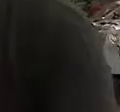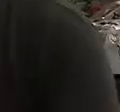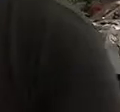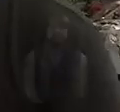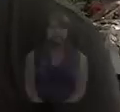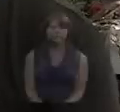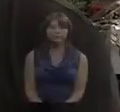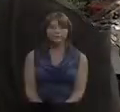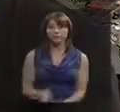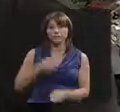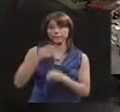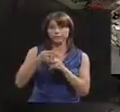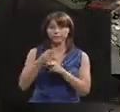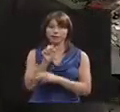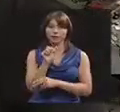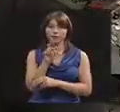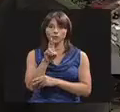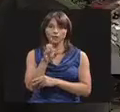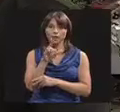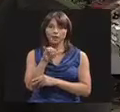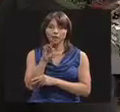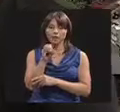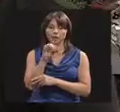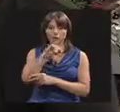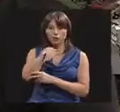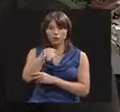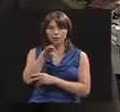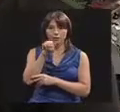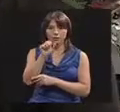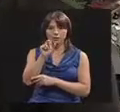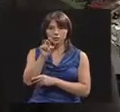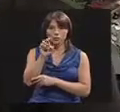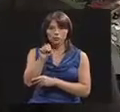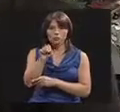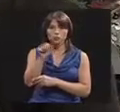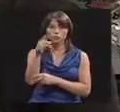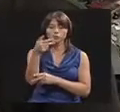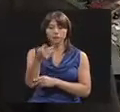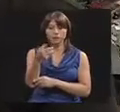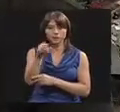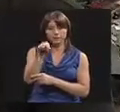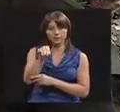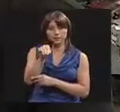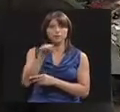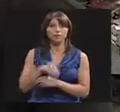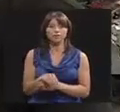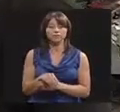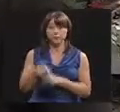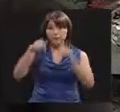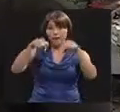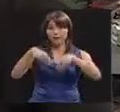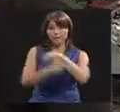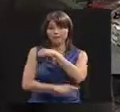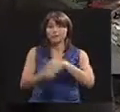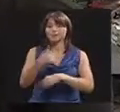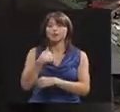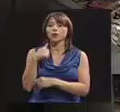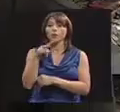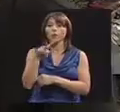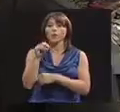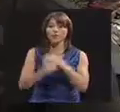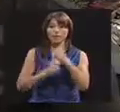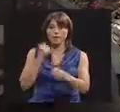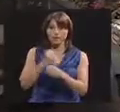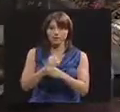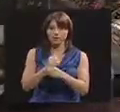nombre es Aurelio Jesús Chuquimuni Macavilca y tengo que estar acá en el país 20 años y acá en la